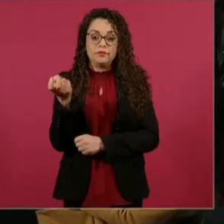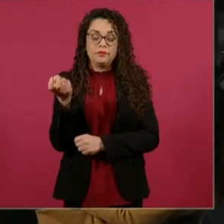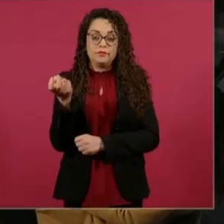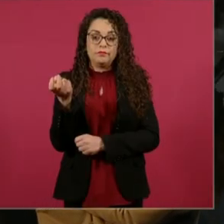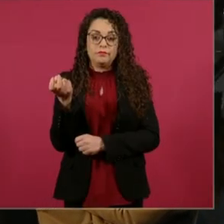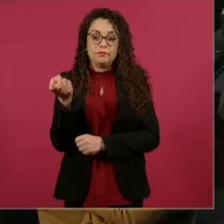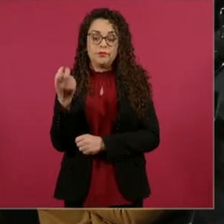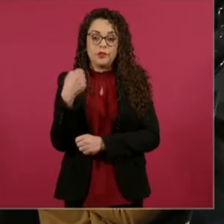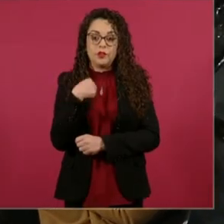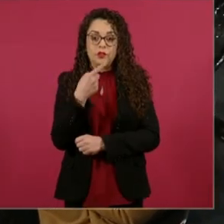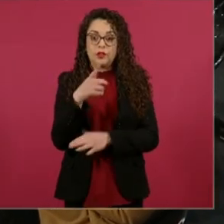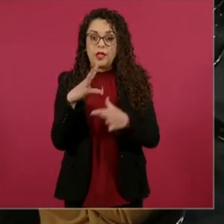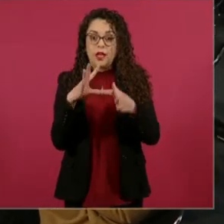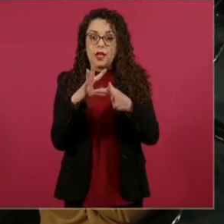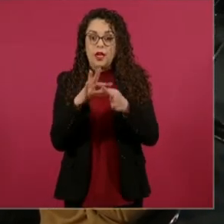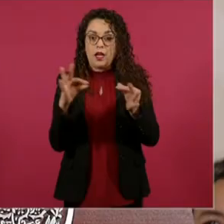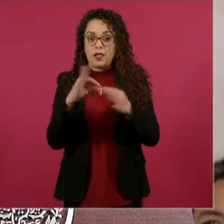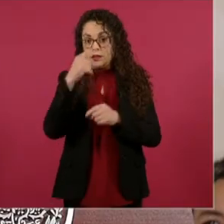explicación, pues,